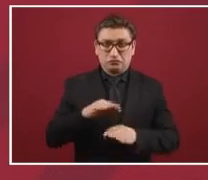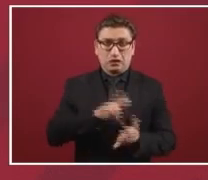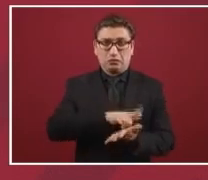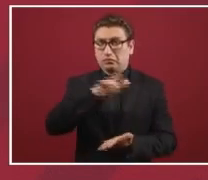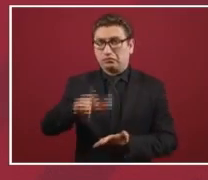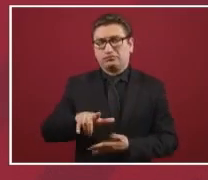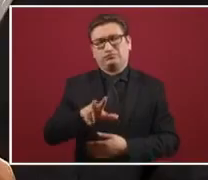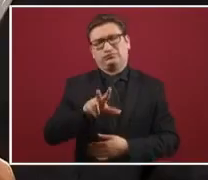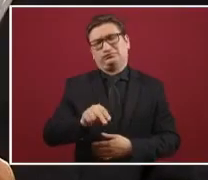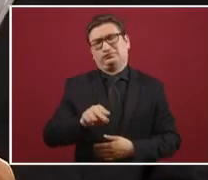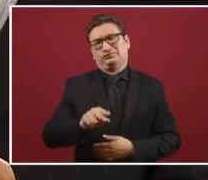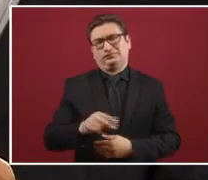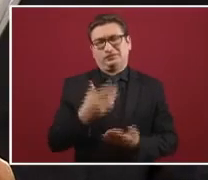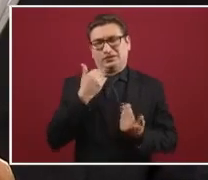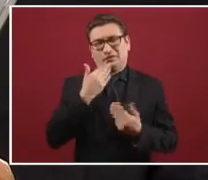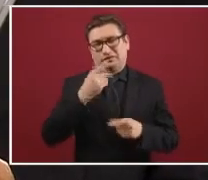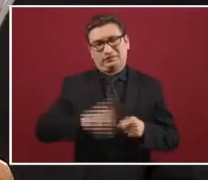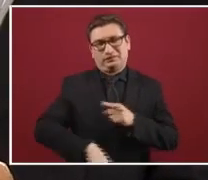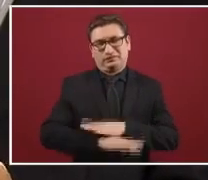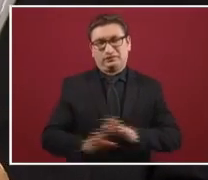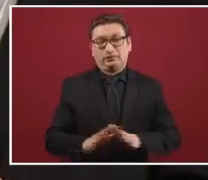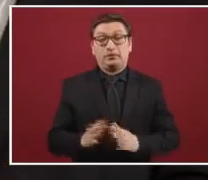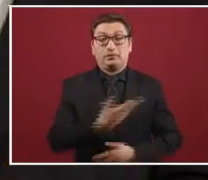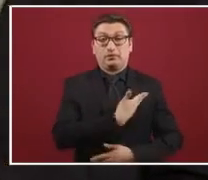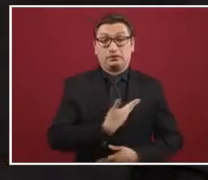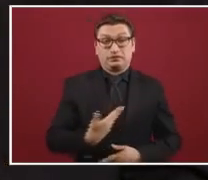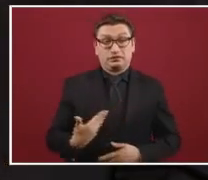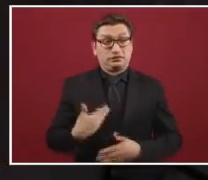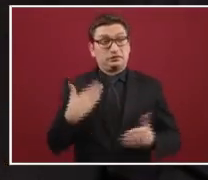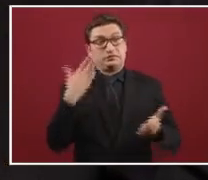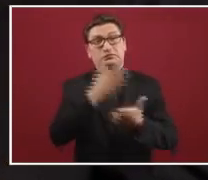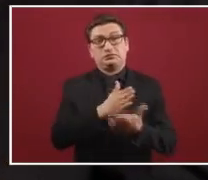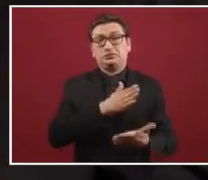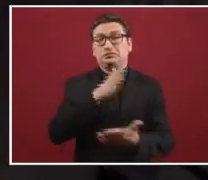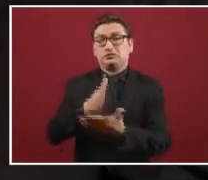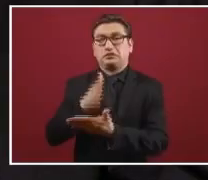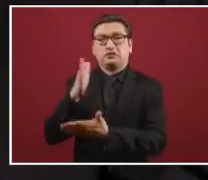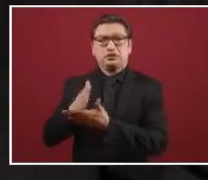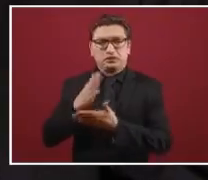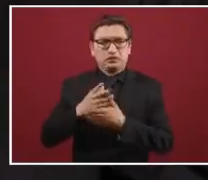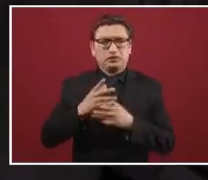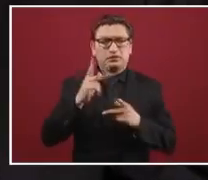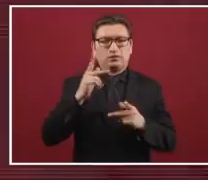Ahora las giras del presidente pues se hacen